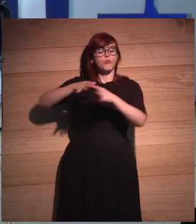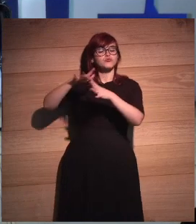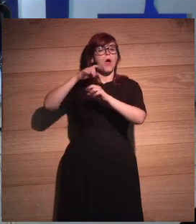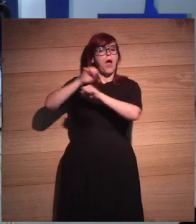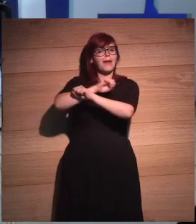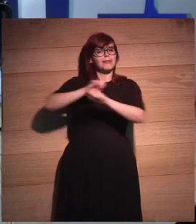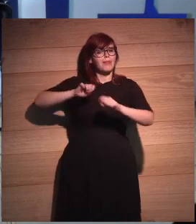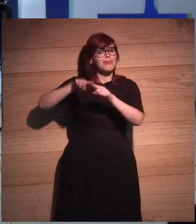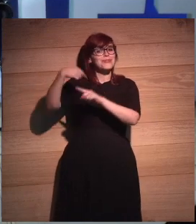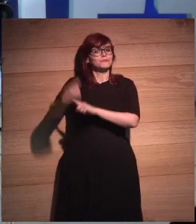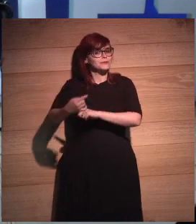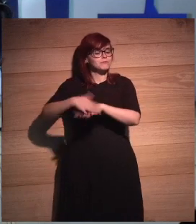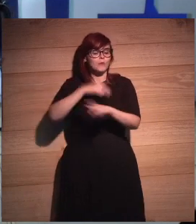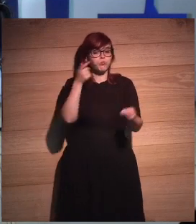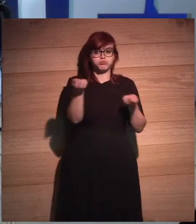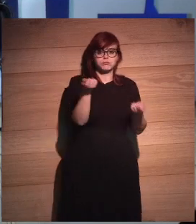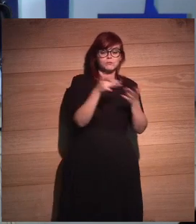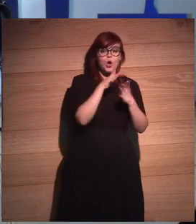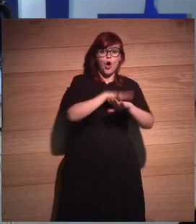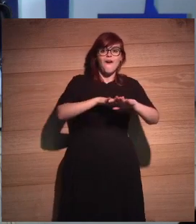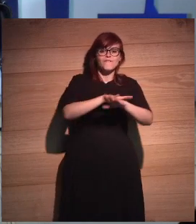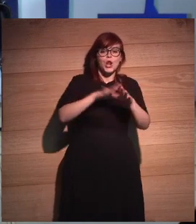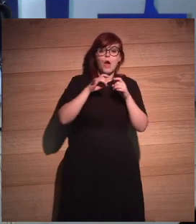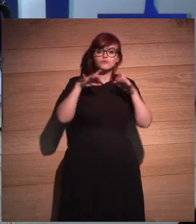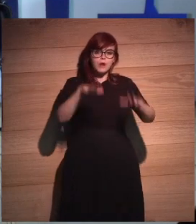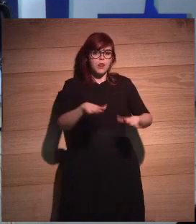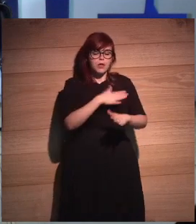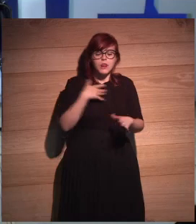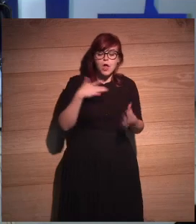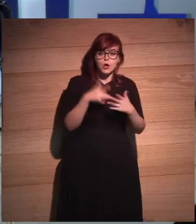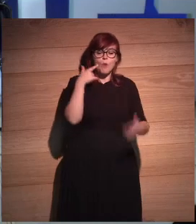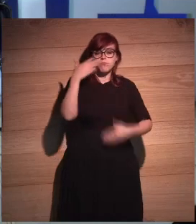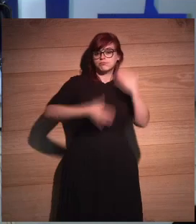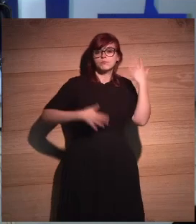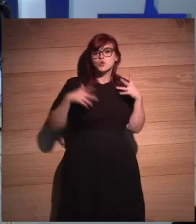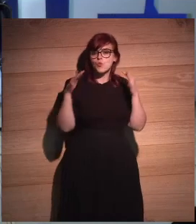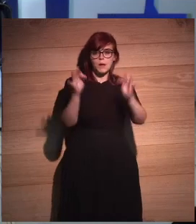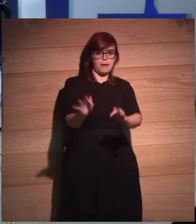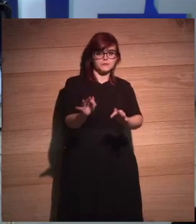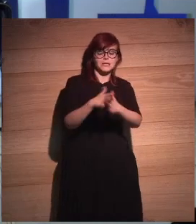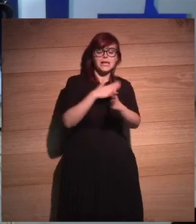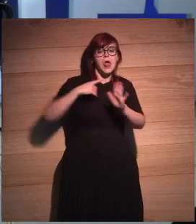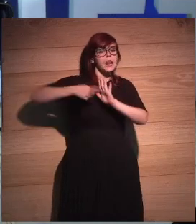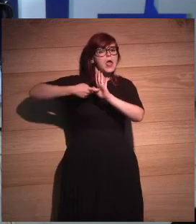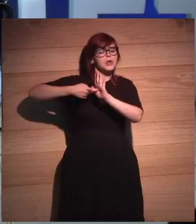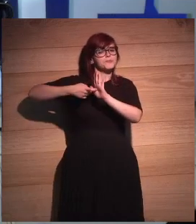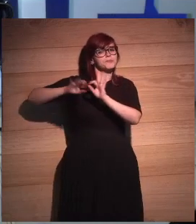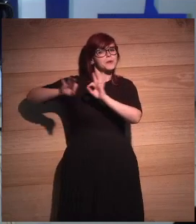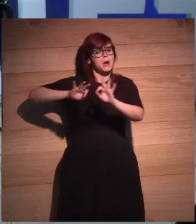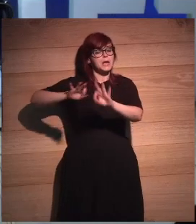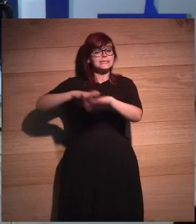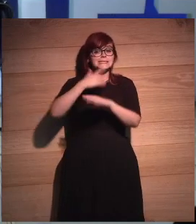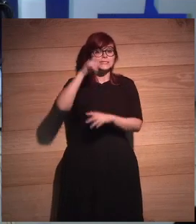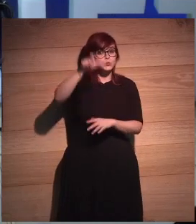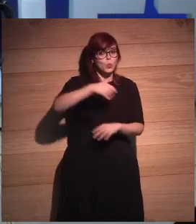ejemplo, el gobierno de Australia quiso hacer que no pasara ese caso nunca más, e intentó sacar una legislación que decía que si